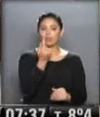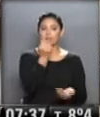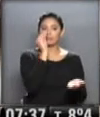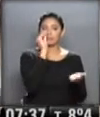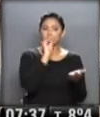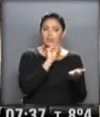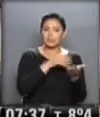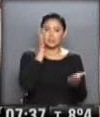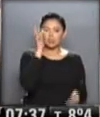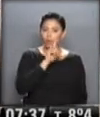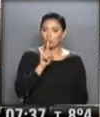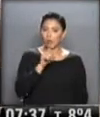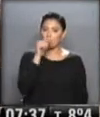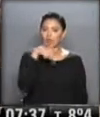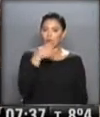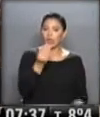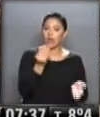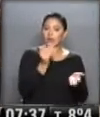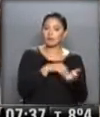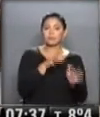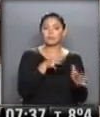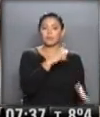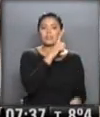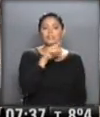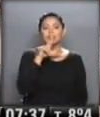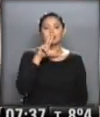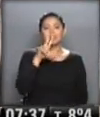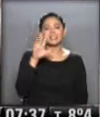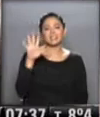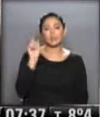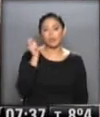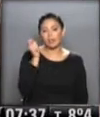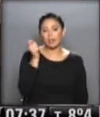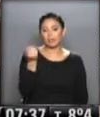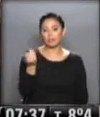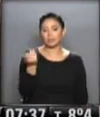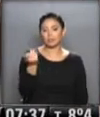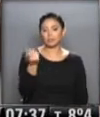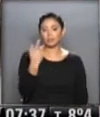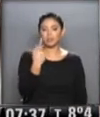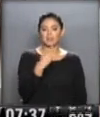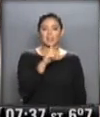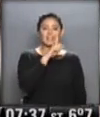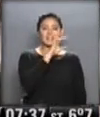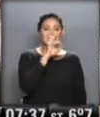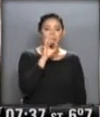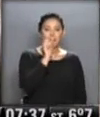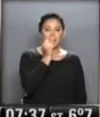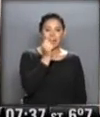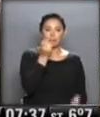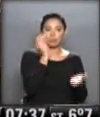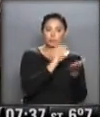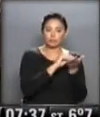es alto ahora qué aumento son 135 pesos son 100 pesos por las prestaciones de obra social